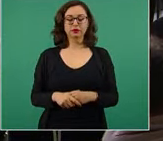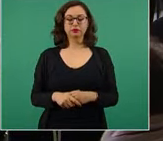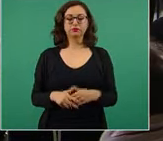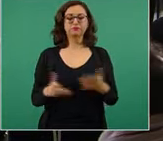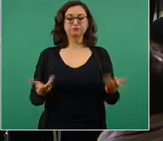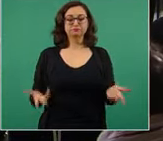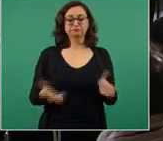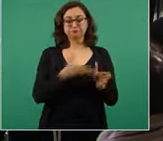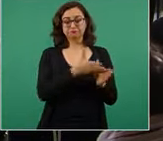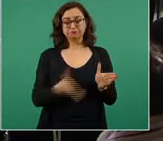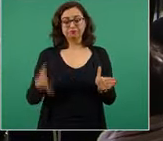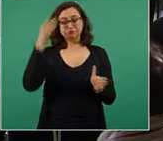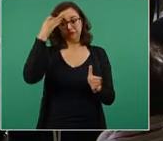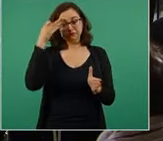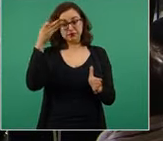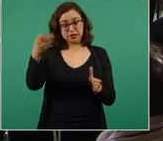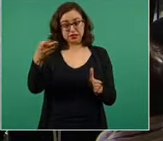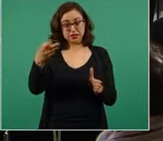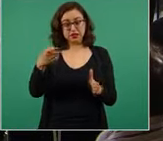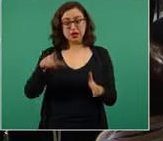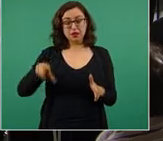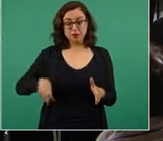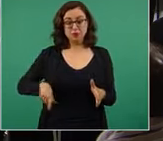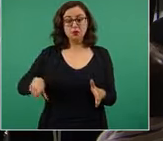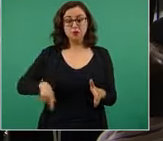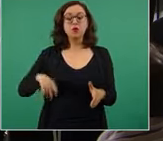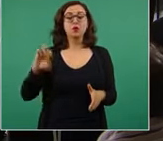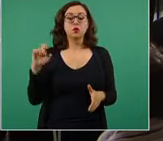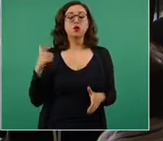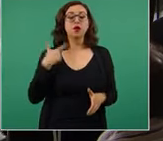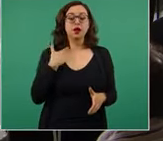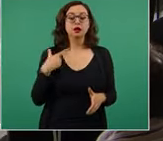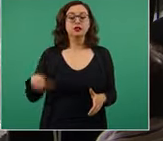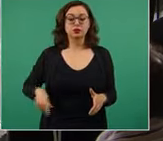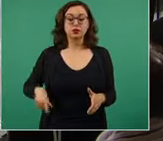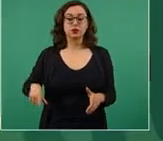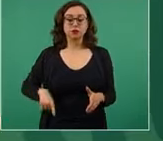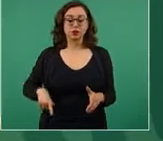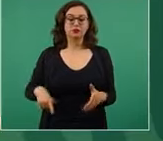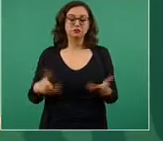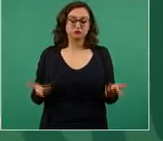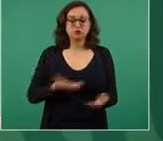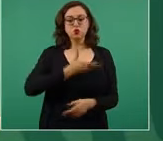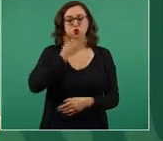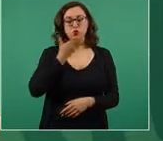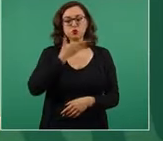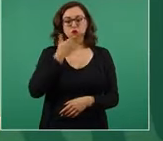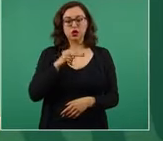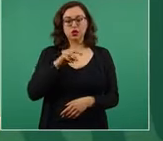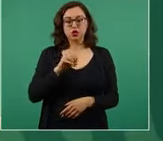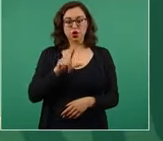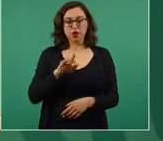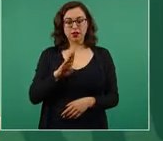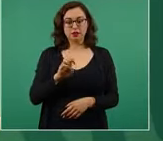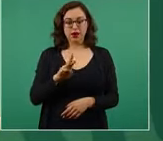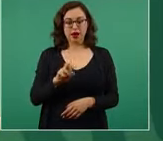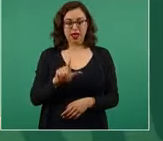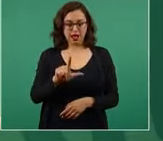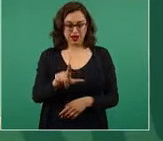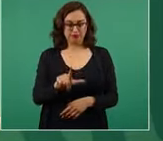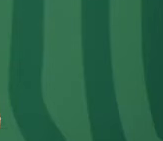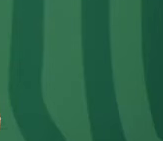ese periodo de gobierno, cuando se aplicaba la política neoliberal, pues todo